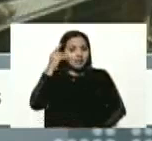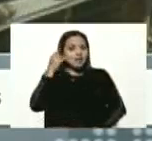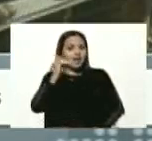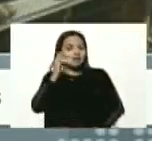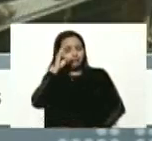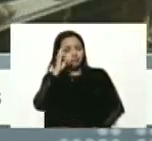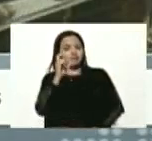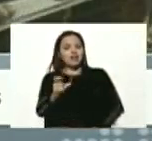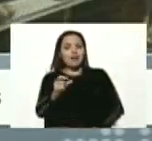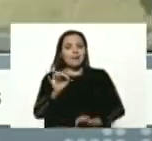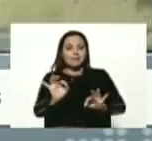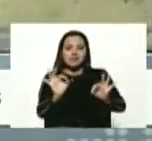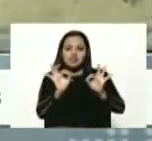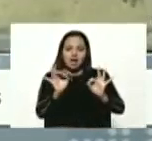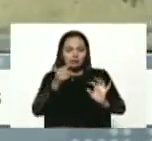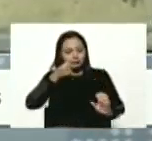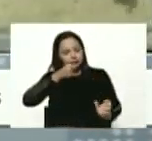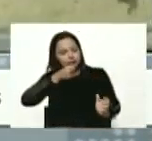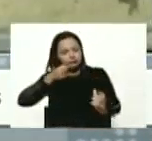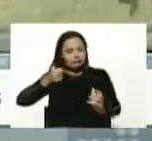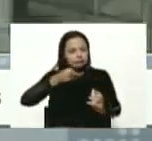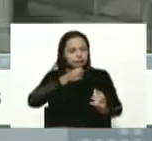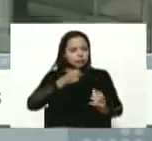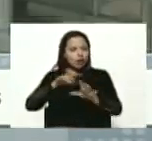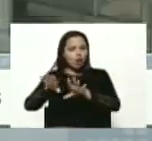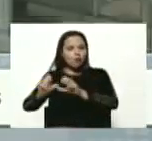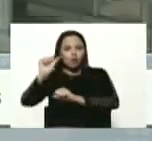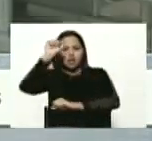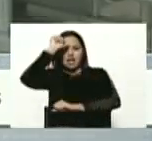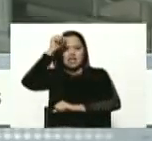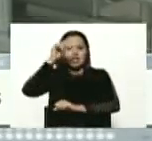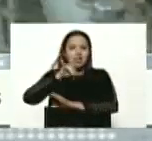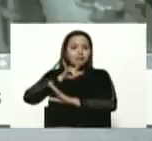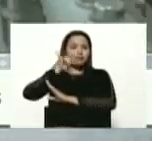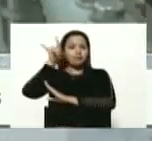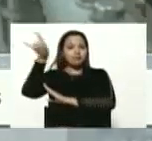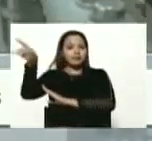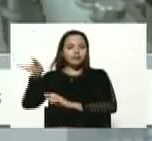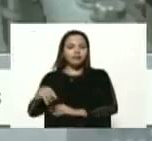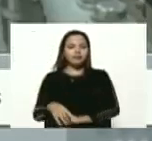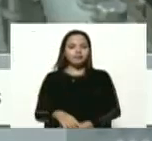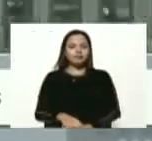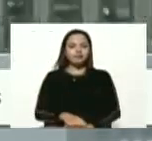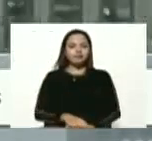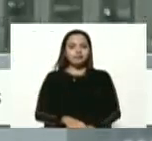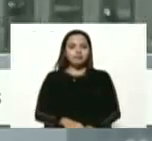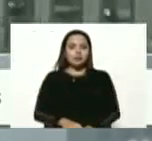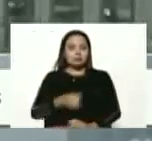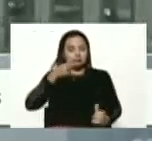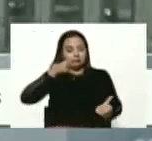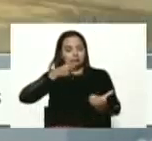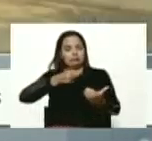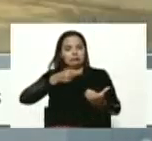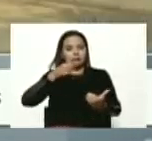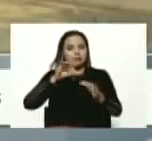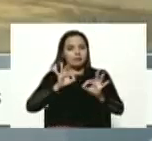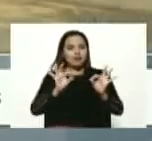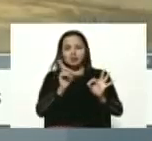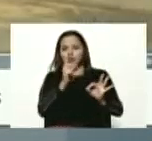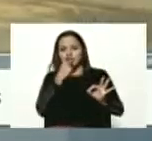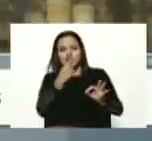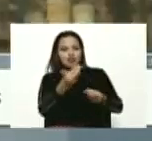especial que compró en la India cuando fue para allá. Una lupa especial, no le voy a decir cómo se